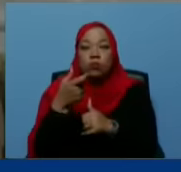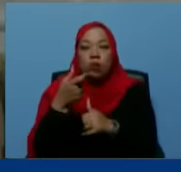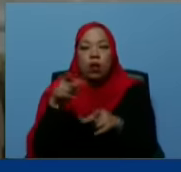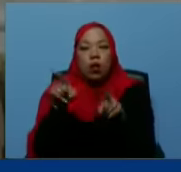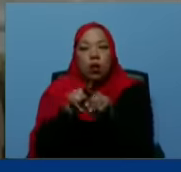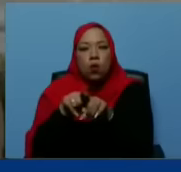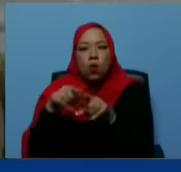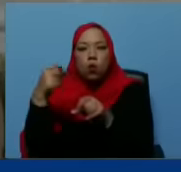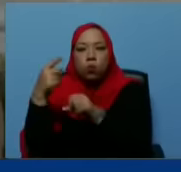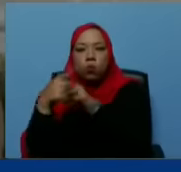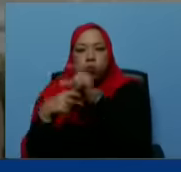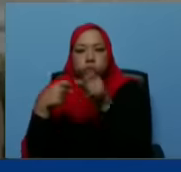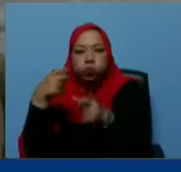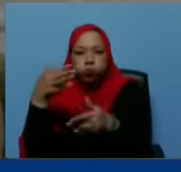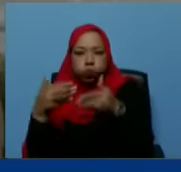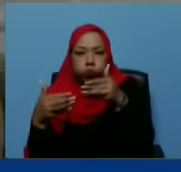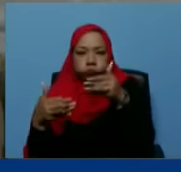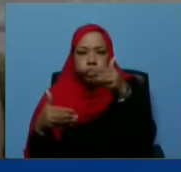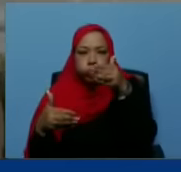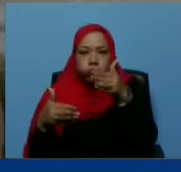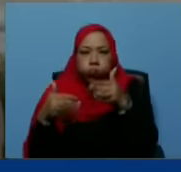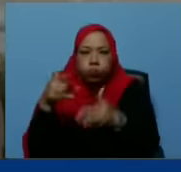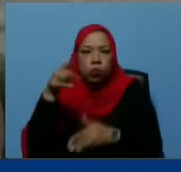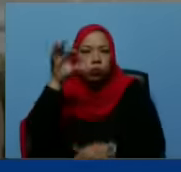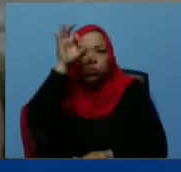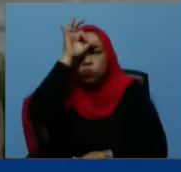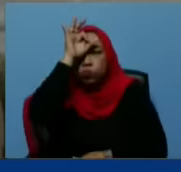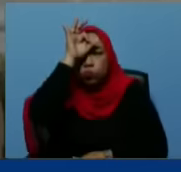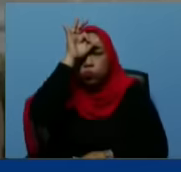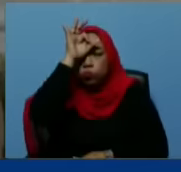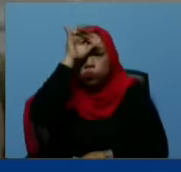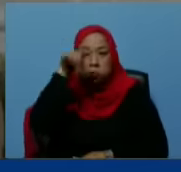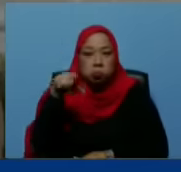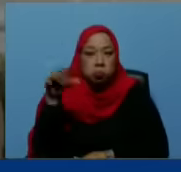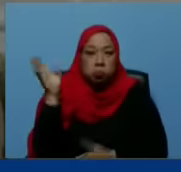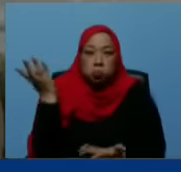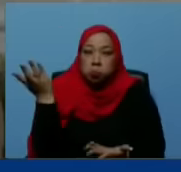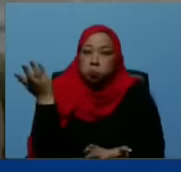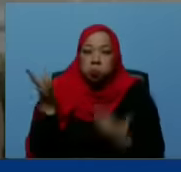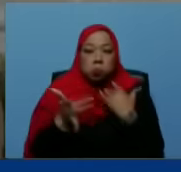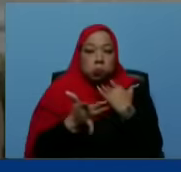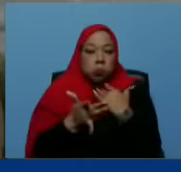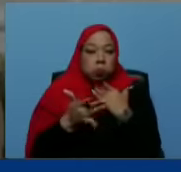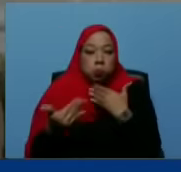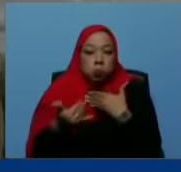bots. Hay gente que no sabe qué es una granja de bots.